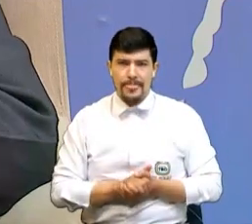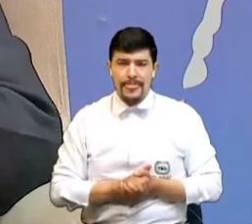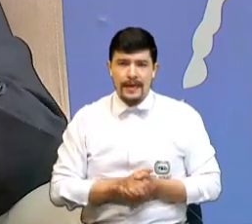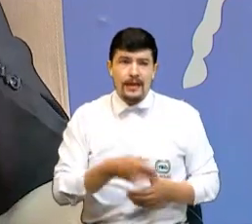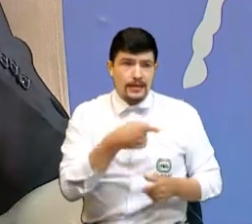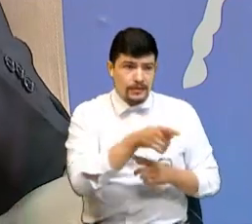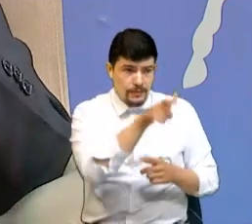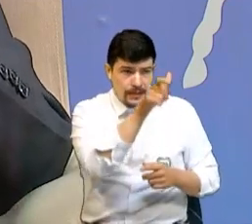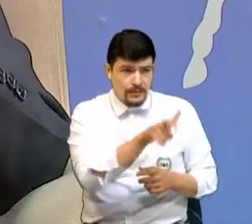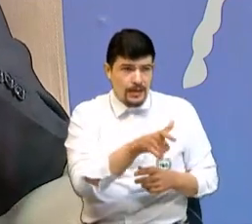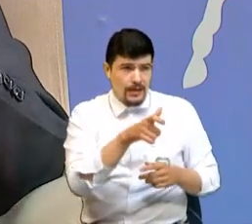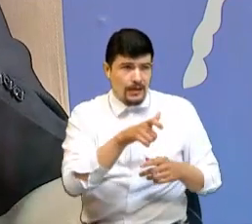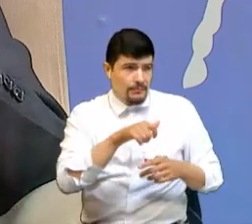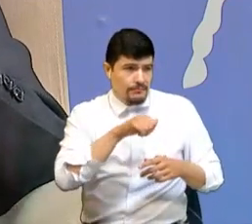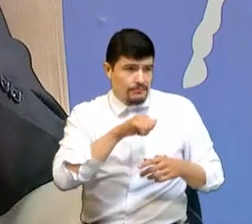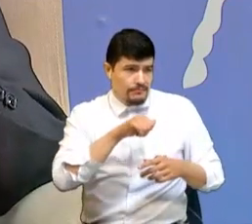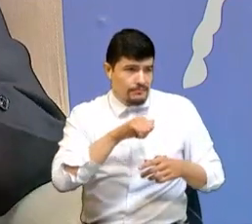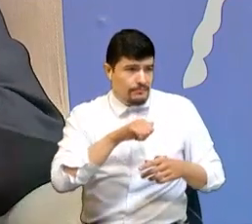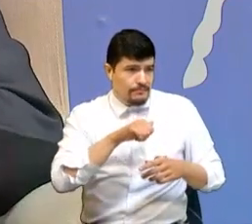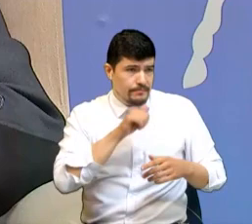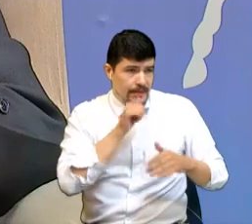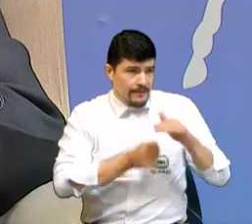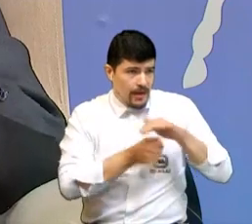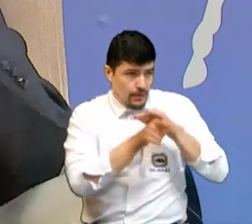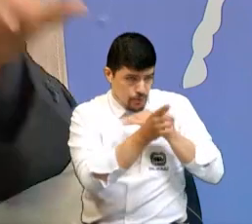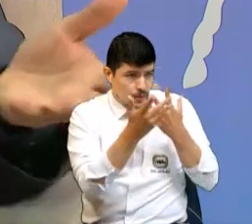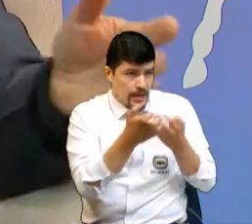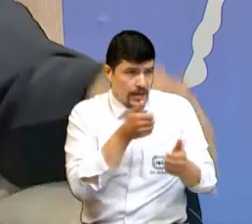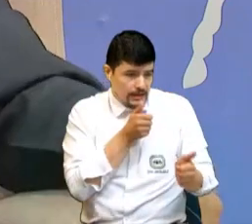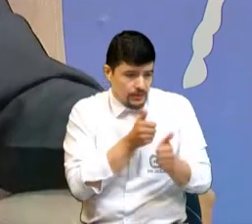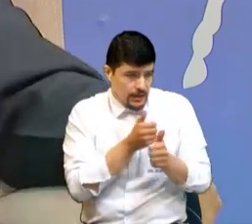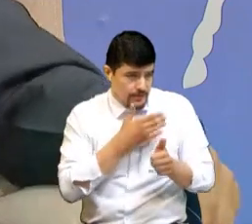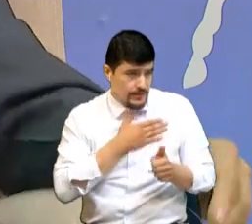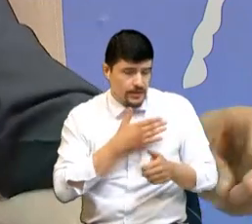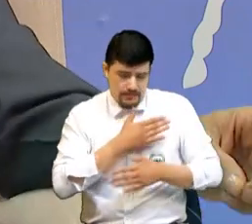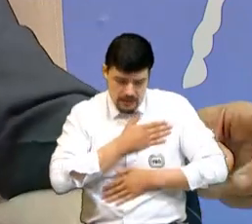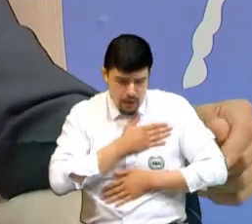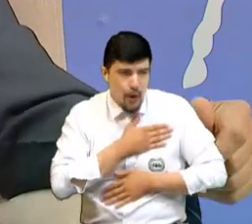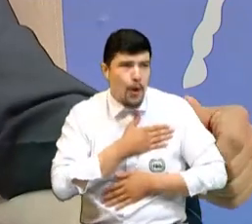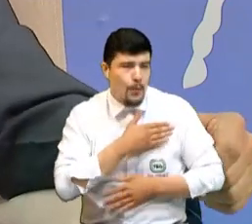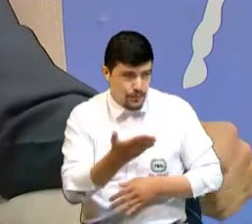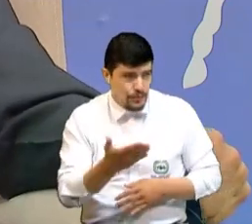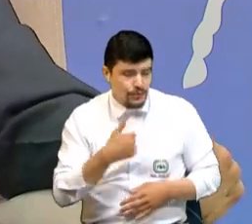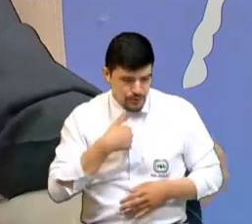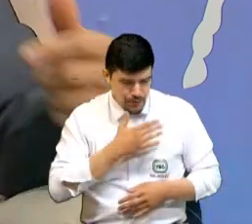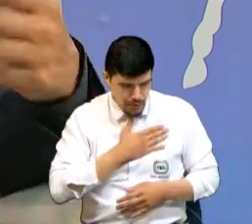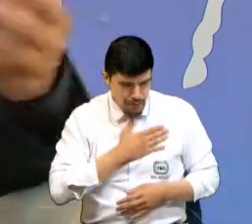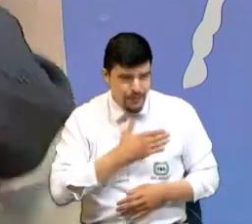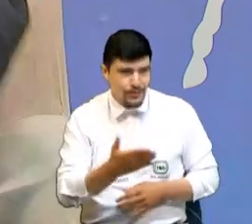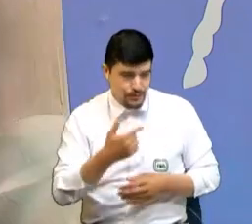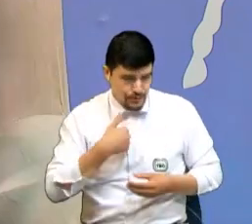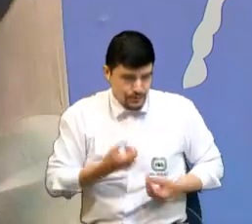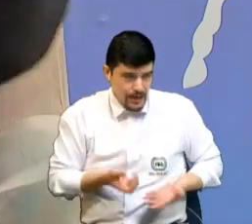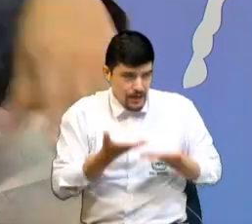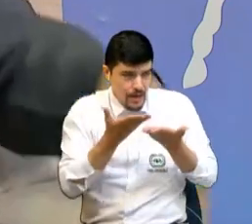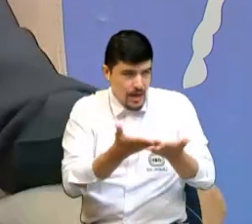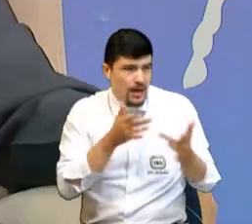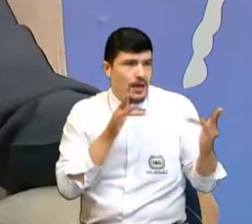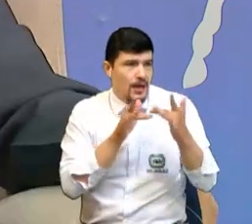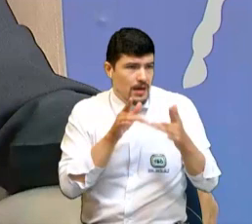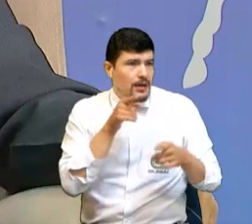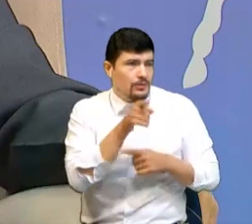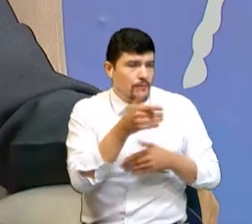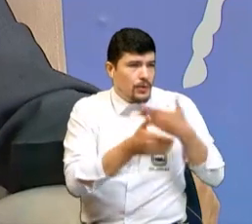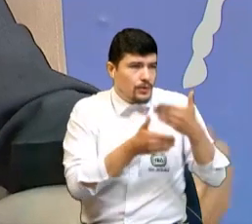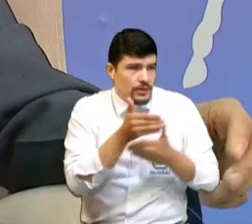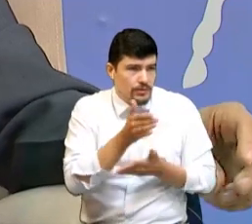desea tener una asesoría conmigo, pues yo se la daría a efecto de cuál sería el